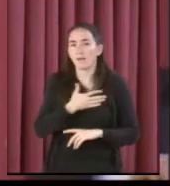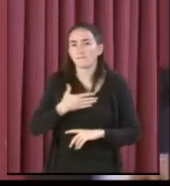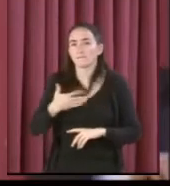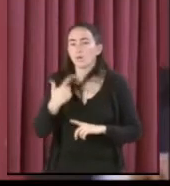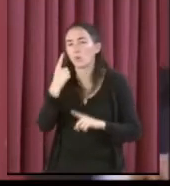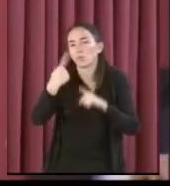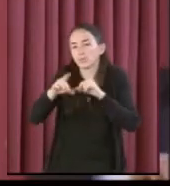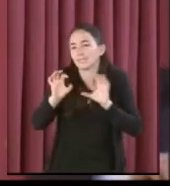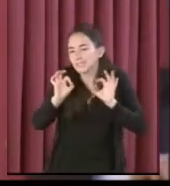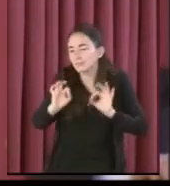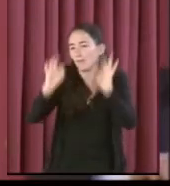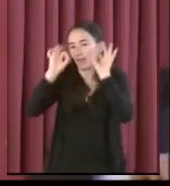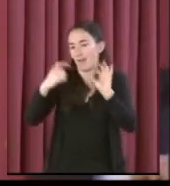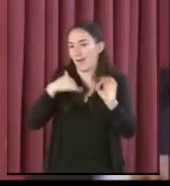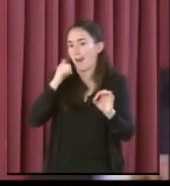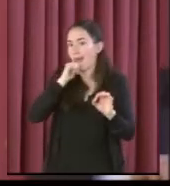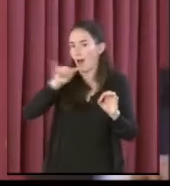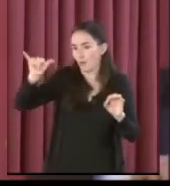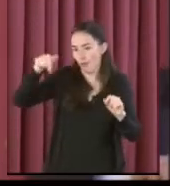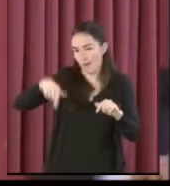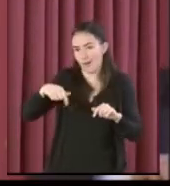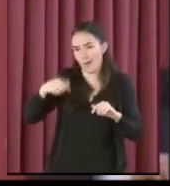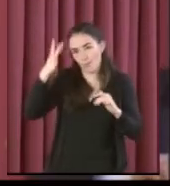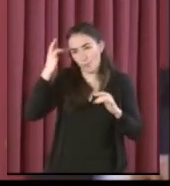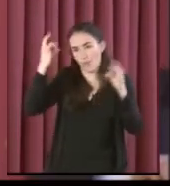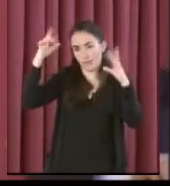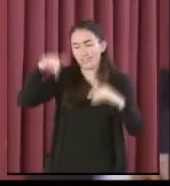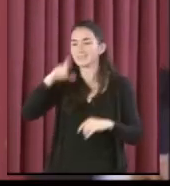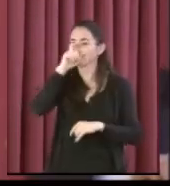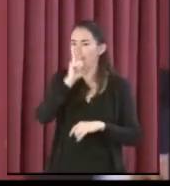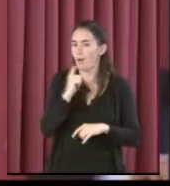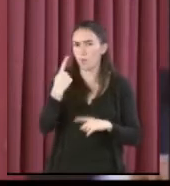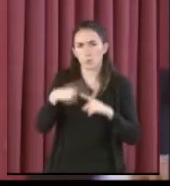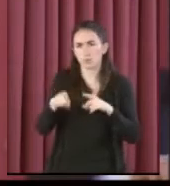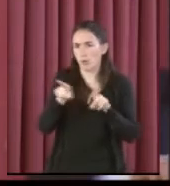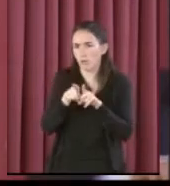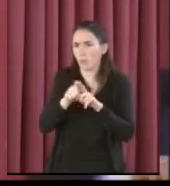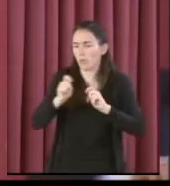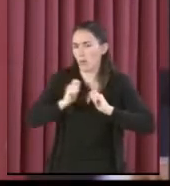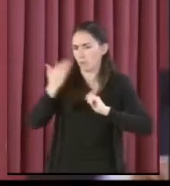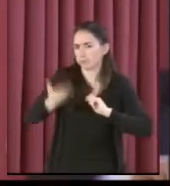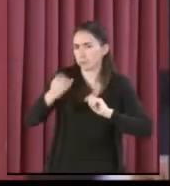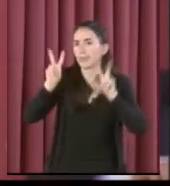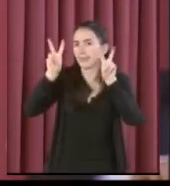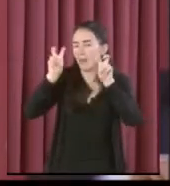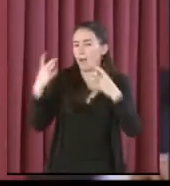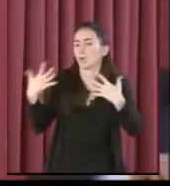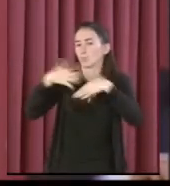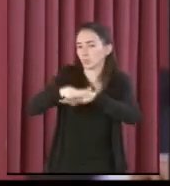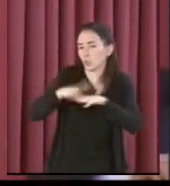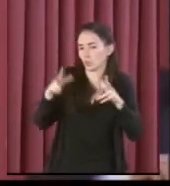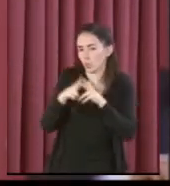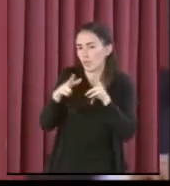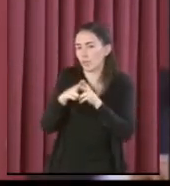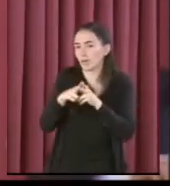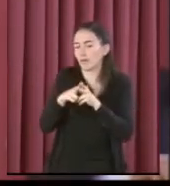instrumento del que se ha dotado La Rioja para este año y que está llamado a jugar un papel determinante en el terreno de la inclusión social. Me refiero a